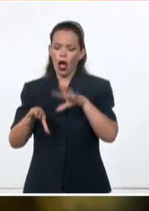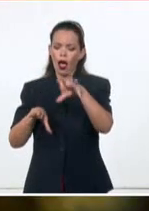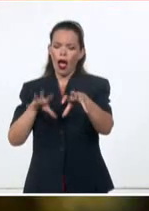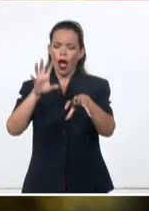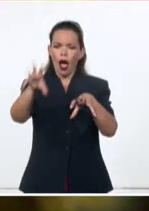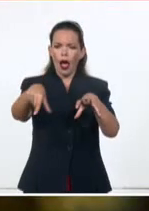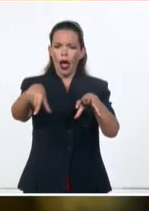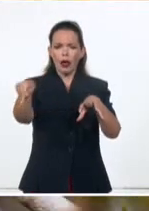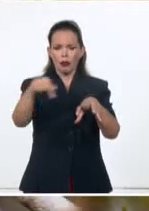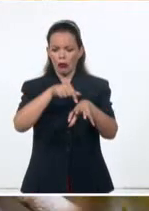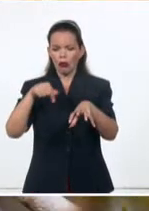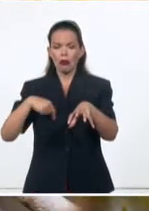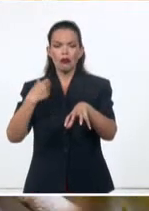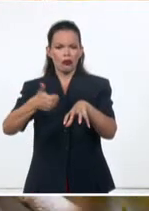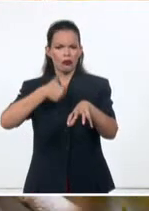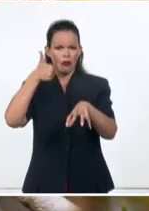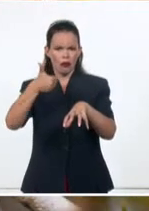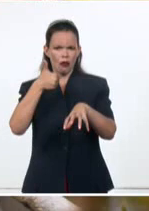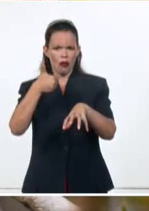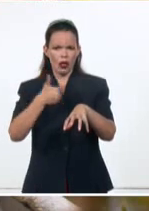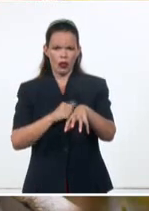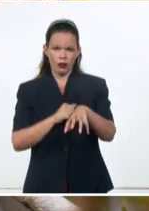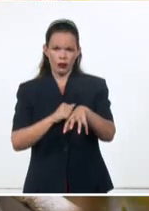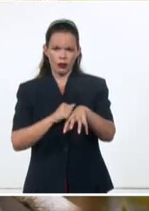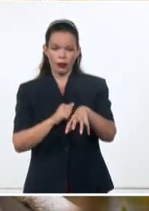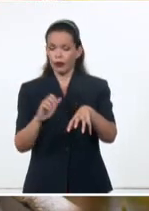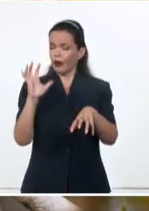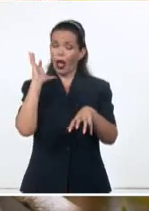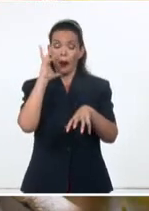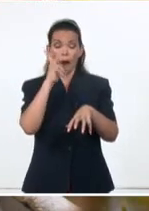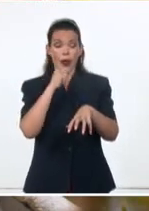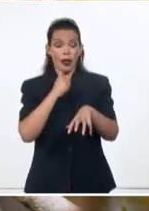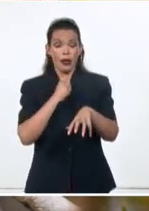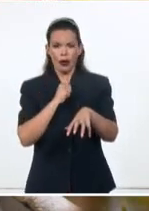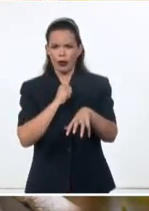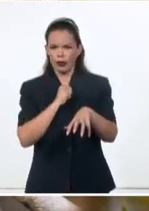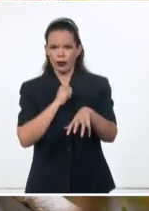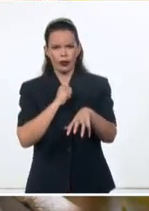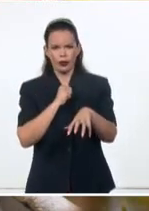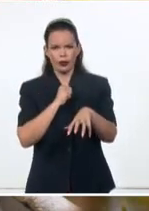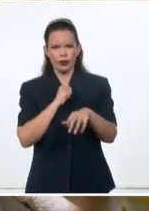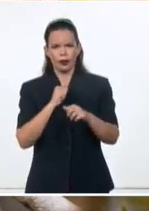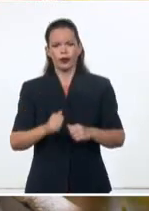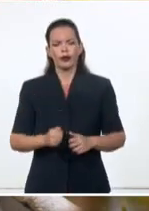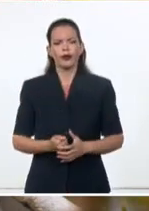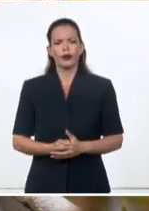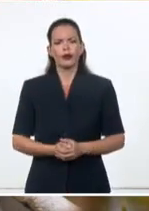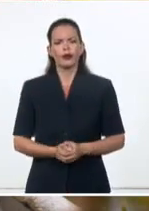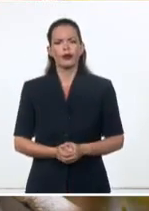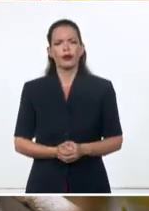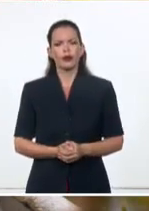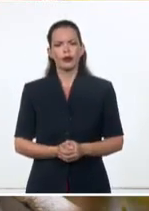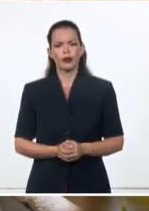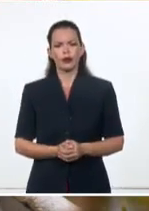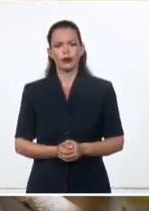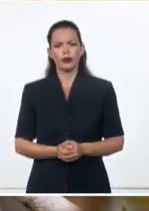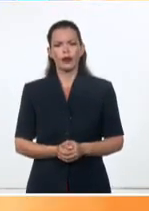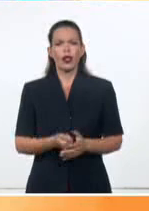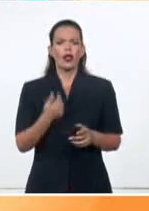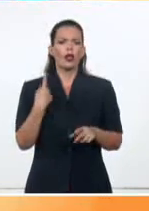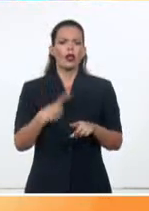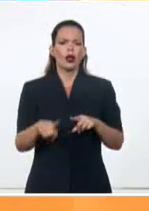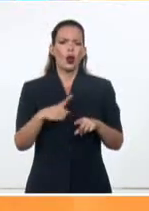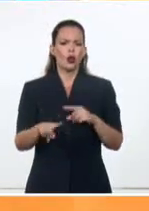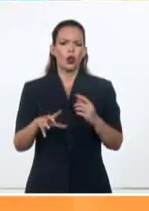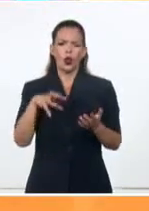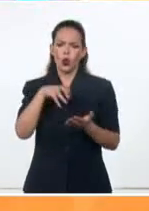Y se preserva, tiene también una belleza extraordinaria, por ejemplo, en las inmediaciones de los exóticos y en otras demarcaciones que no fueron